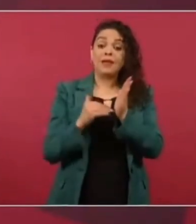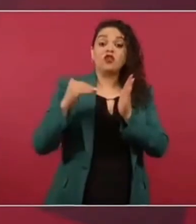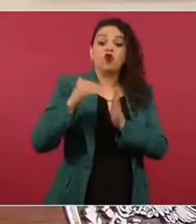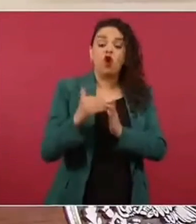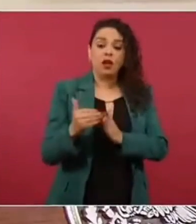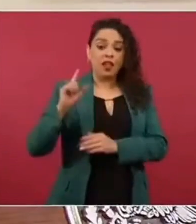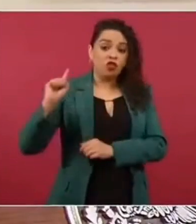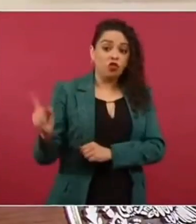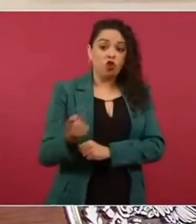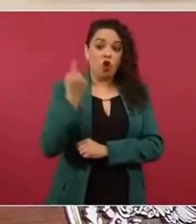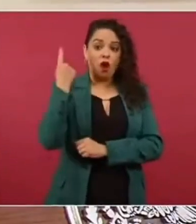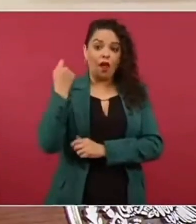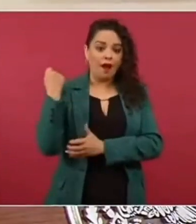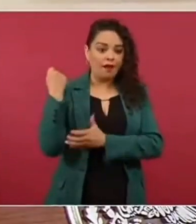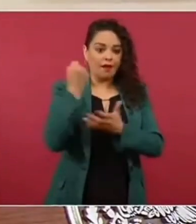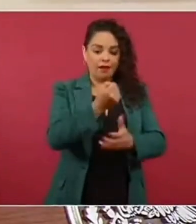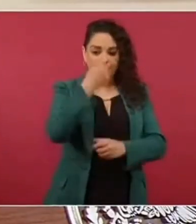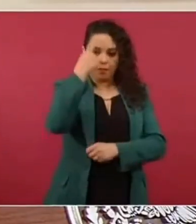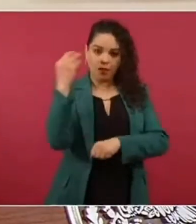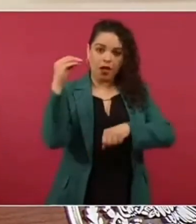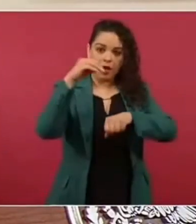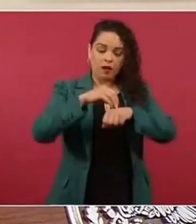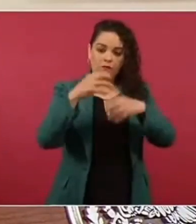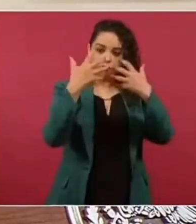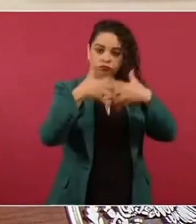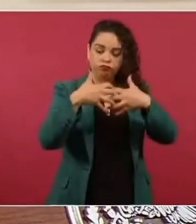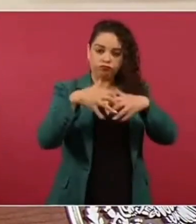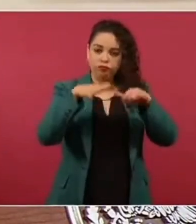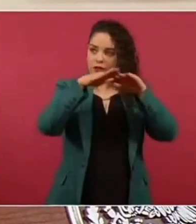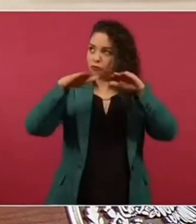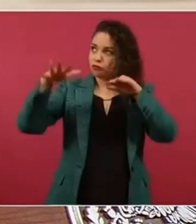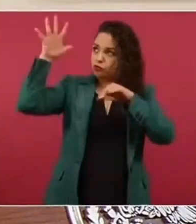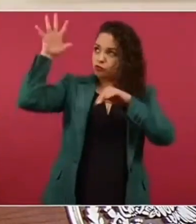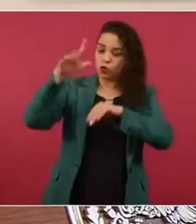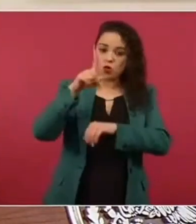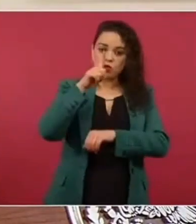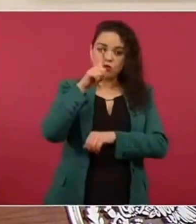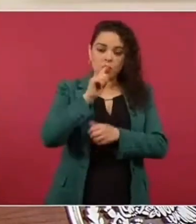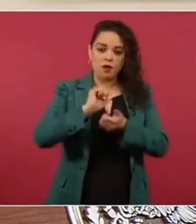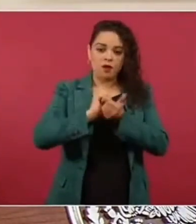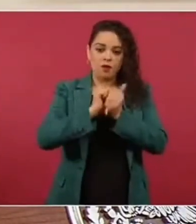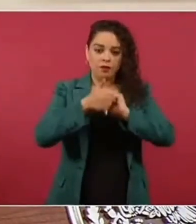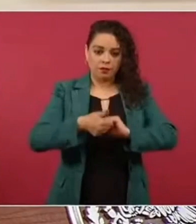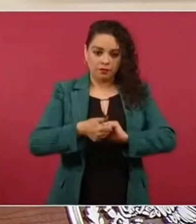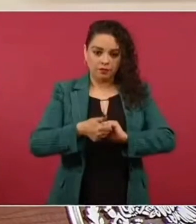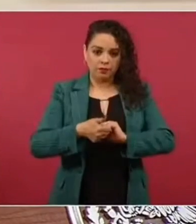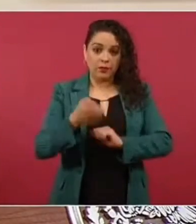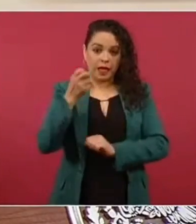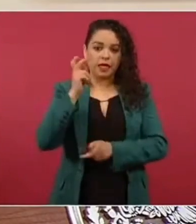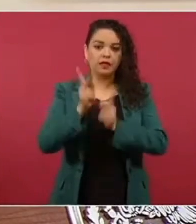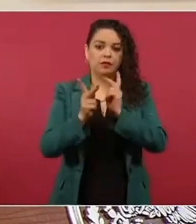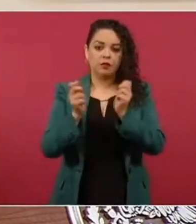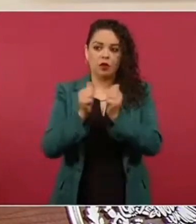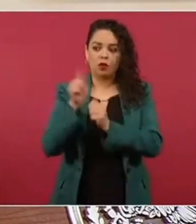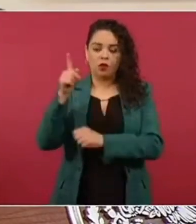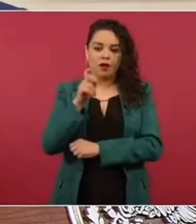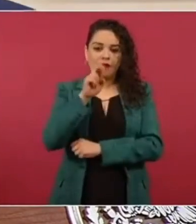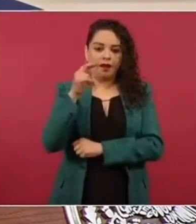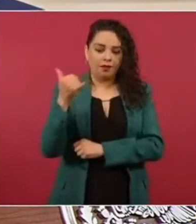Eso hablamos con el señor Kerry en Sonora para